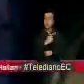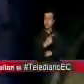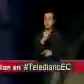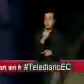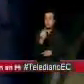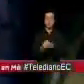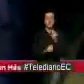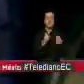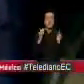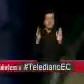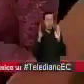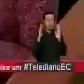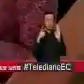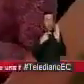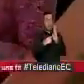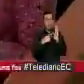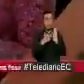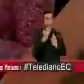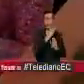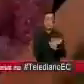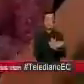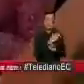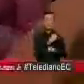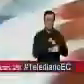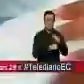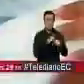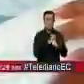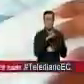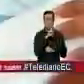debería tomarse en cuenta el impuesto que se generó